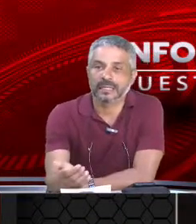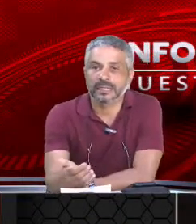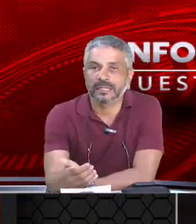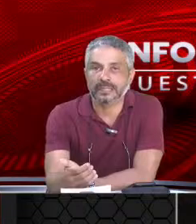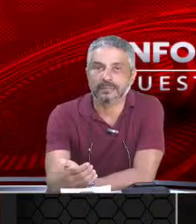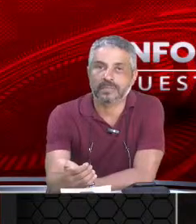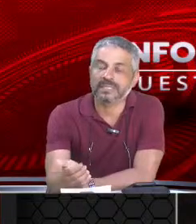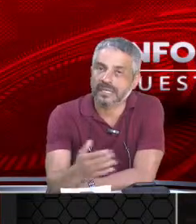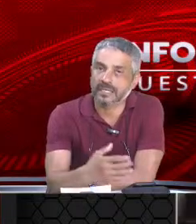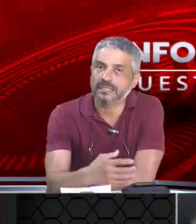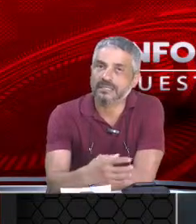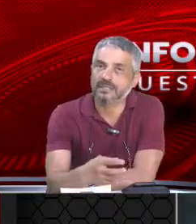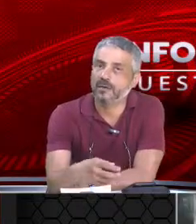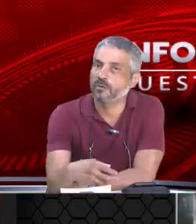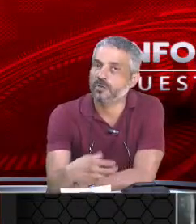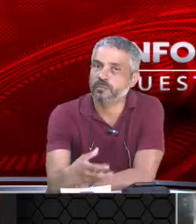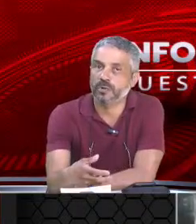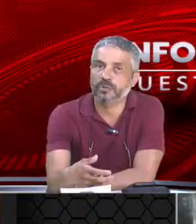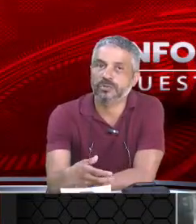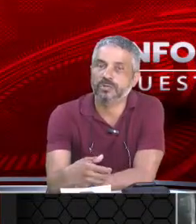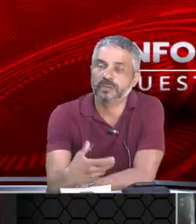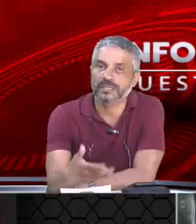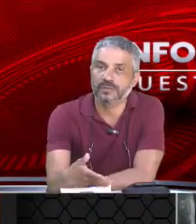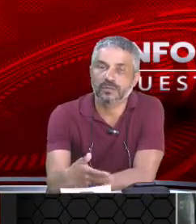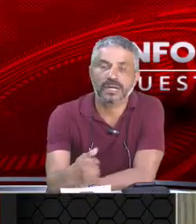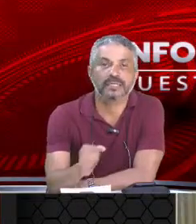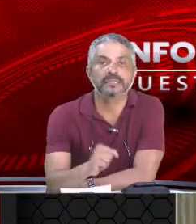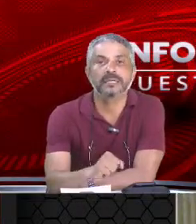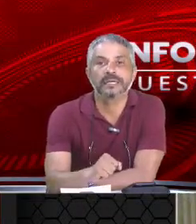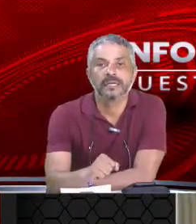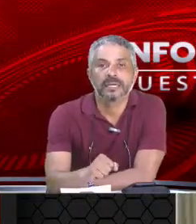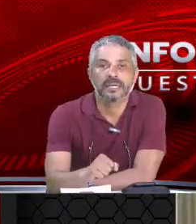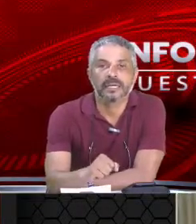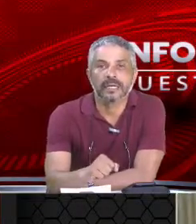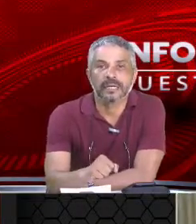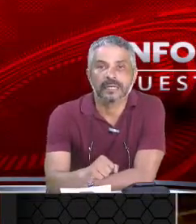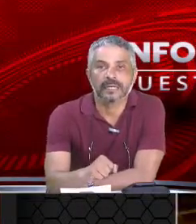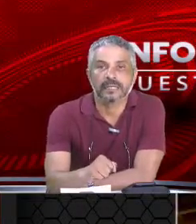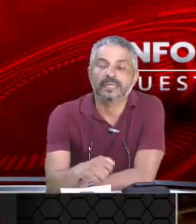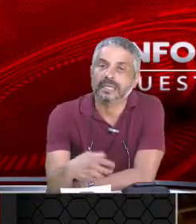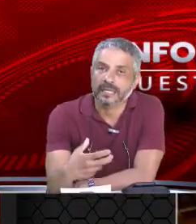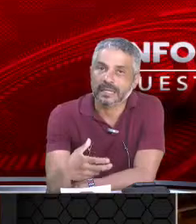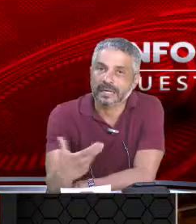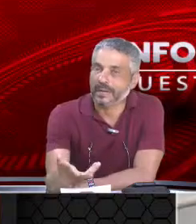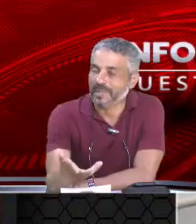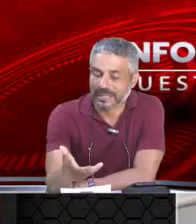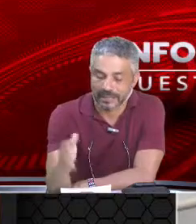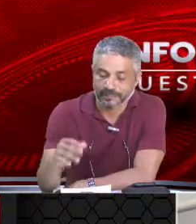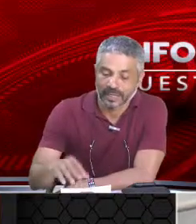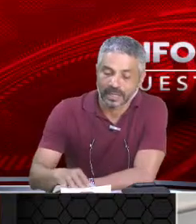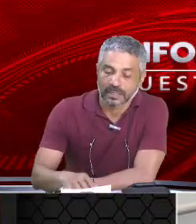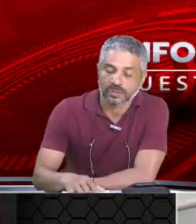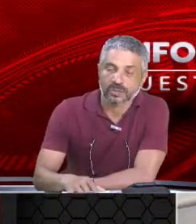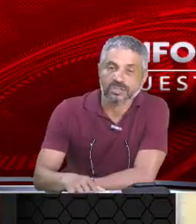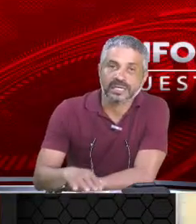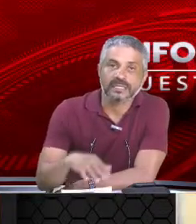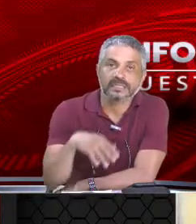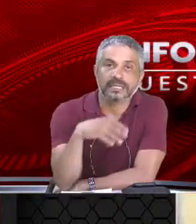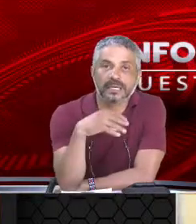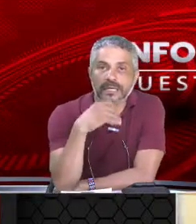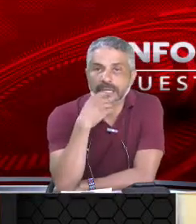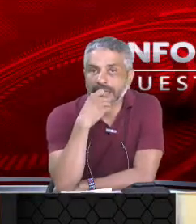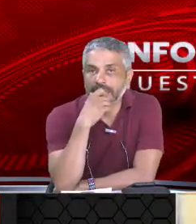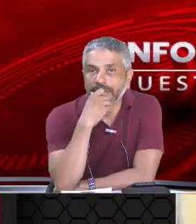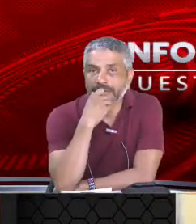para interés de unos pocos, de unos particulares y del gran capital.